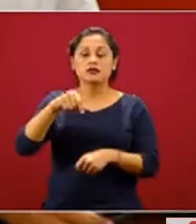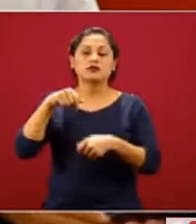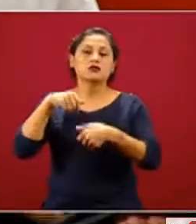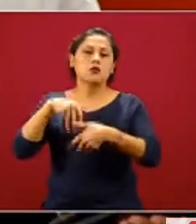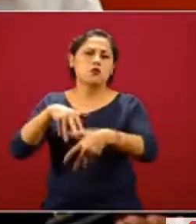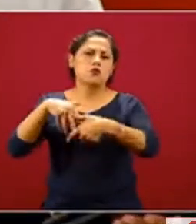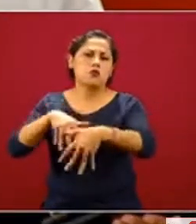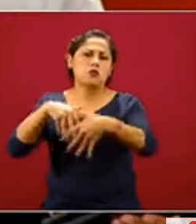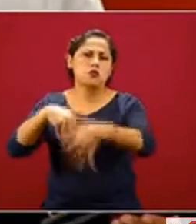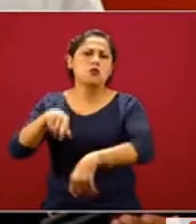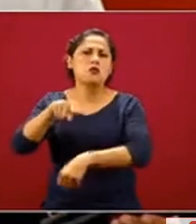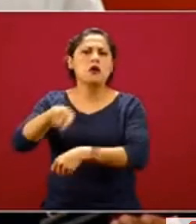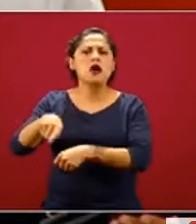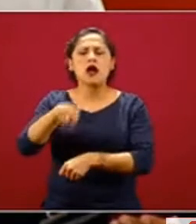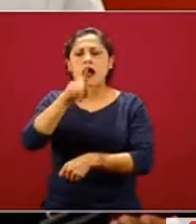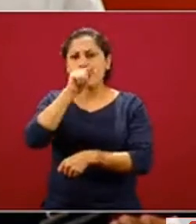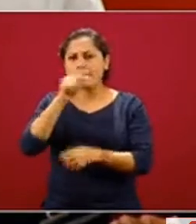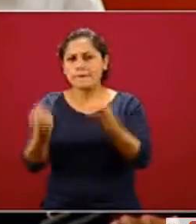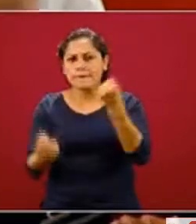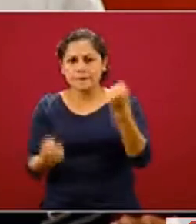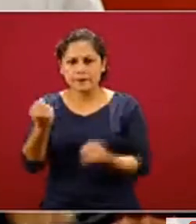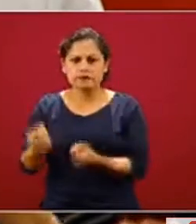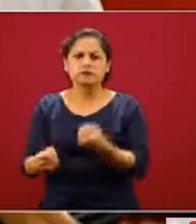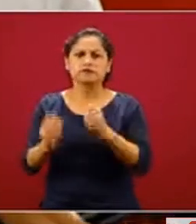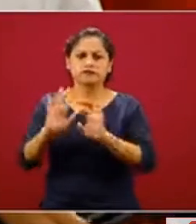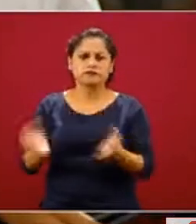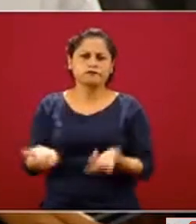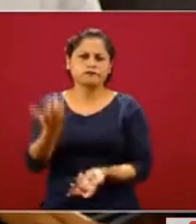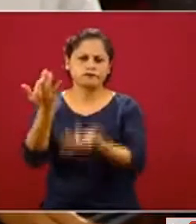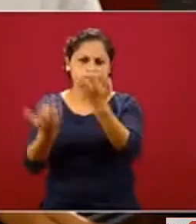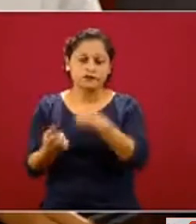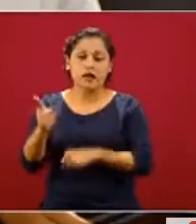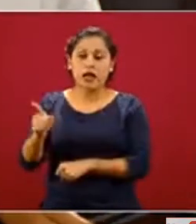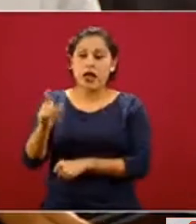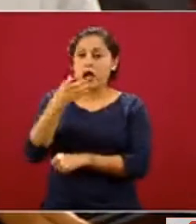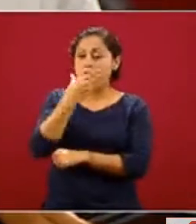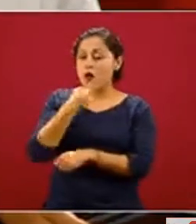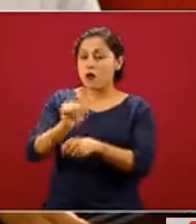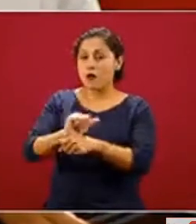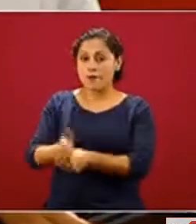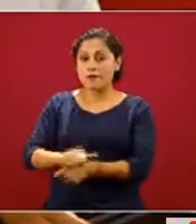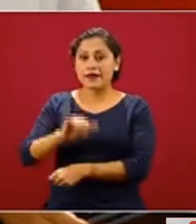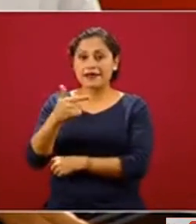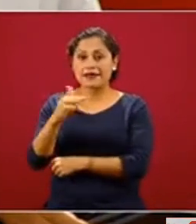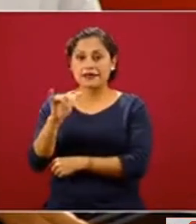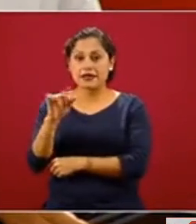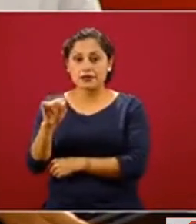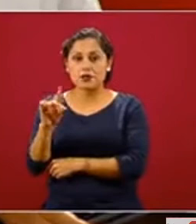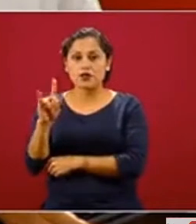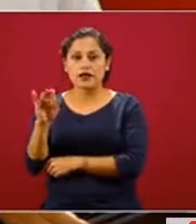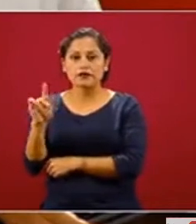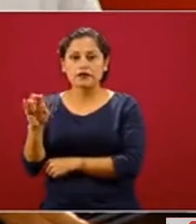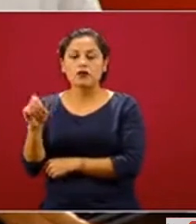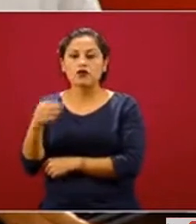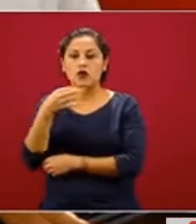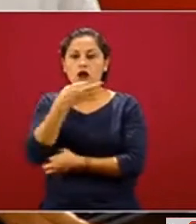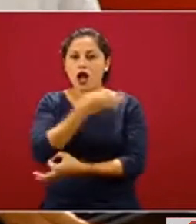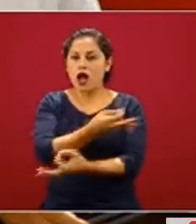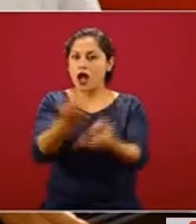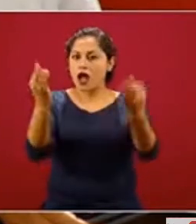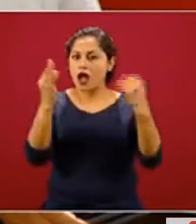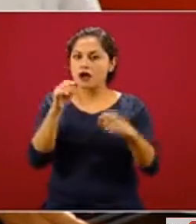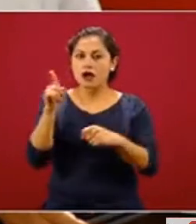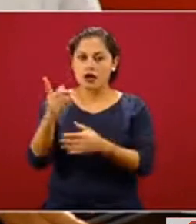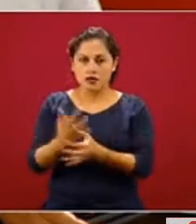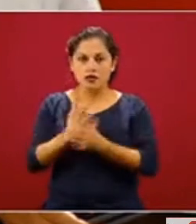de patrullas. Incluso Guillermo del Toro ya a través de un tuit se pronunció y dice que es asesinato asesinato, no